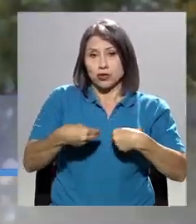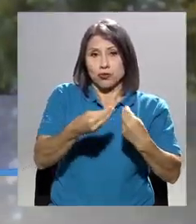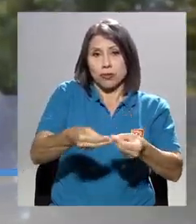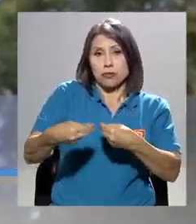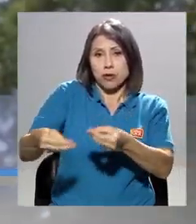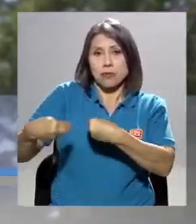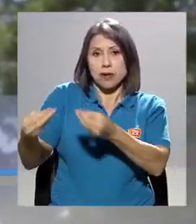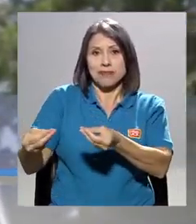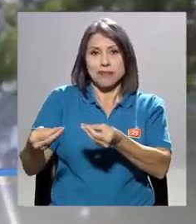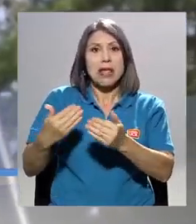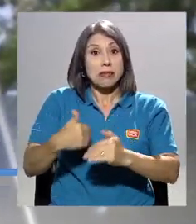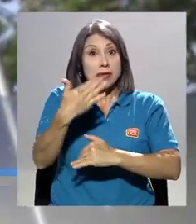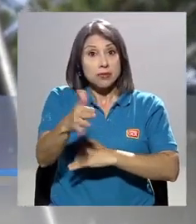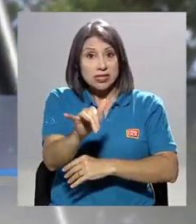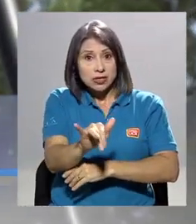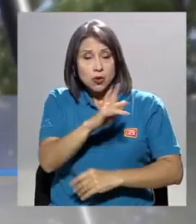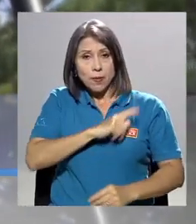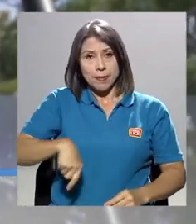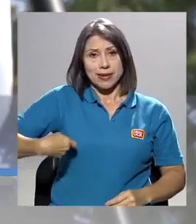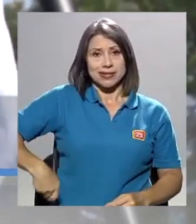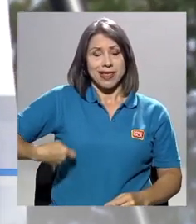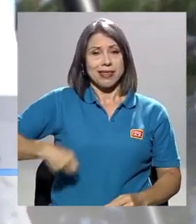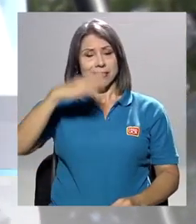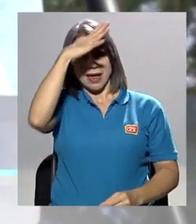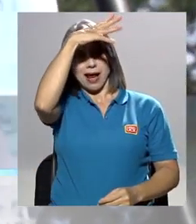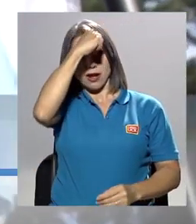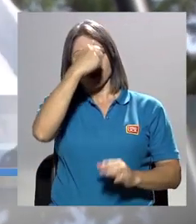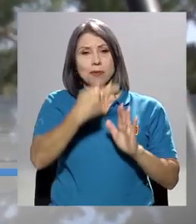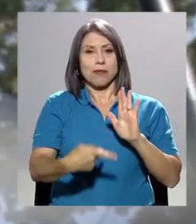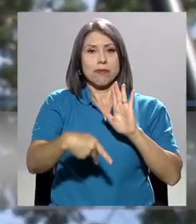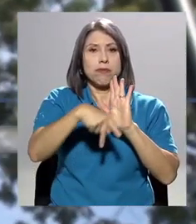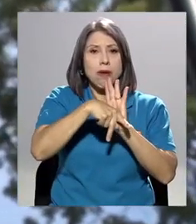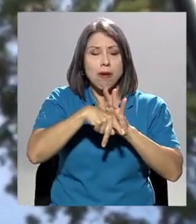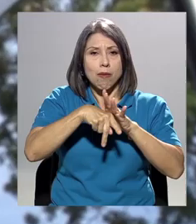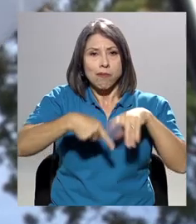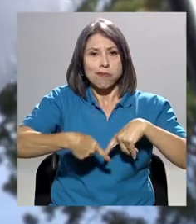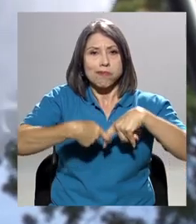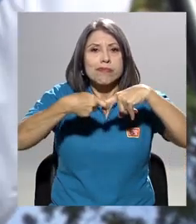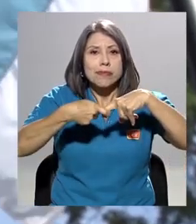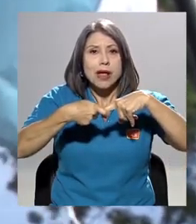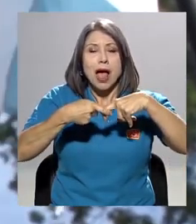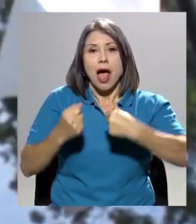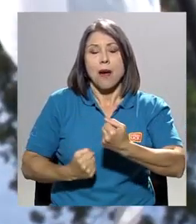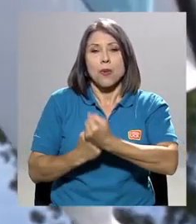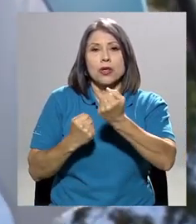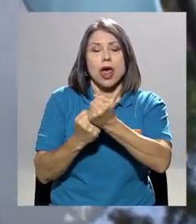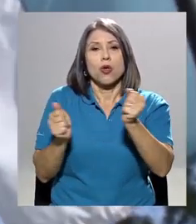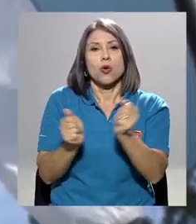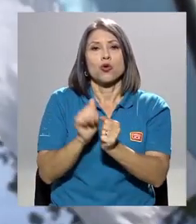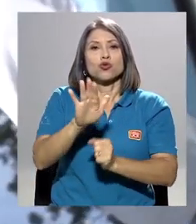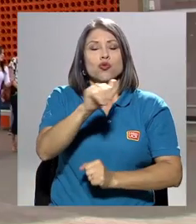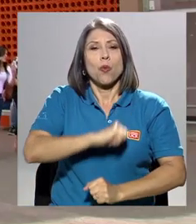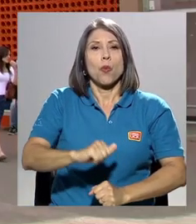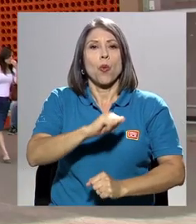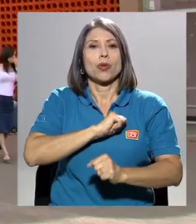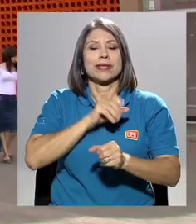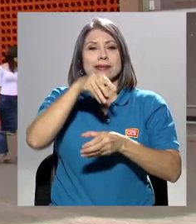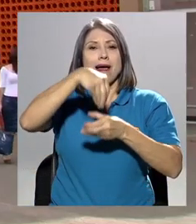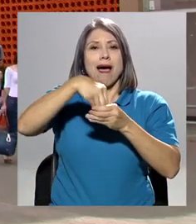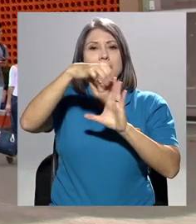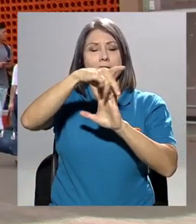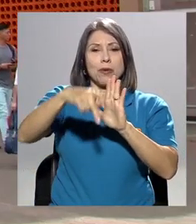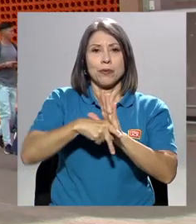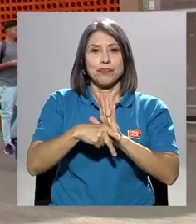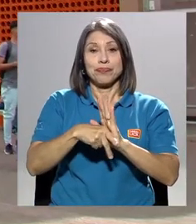el presidente de la República, Carlos Alvarado, la vetó amparado en su potestad constitucional. Esta situación